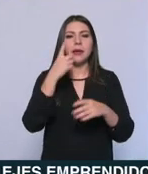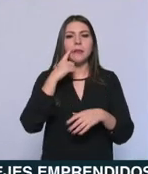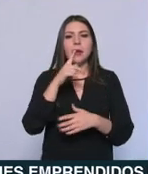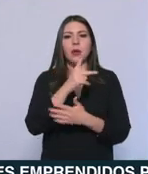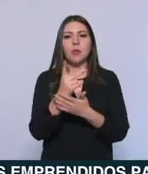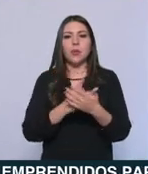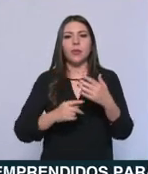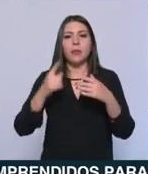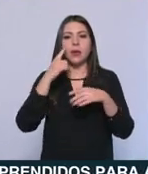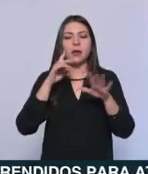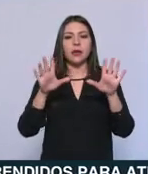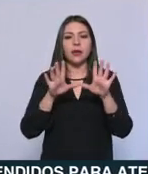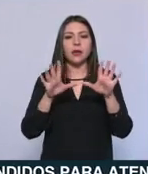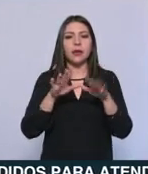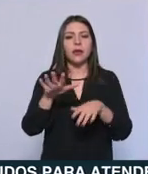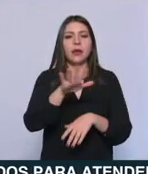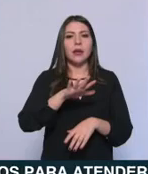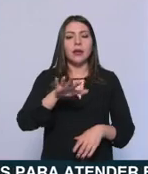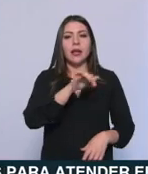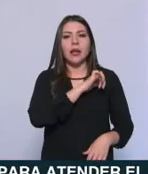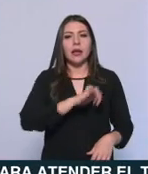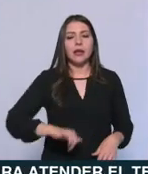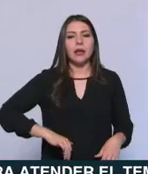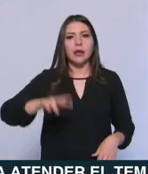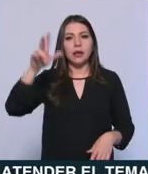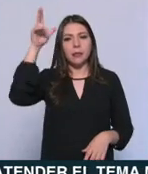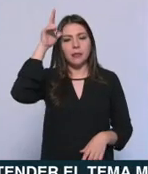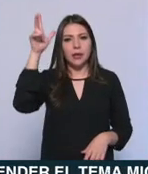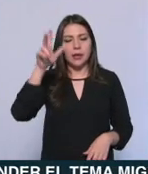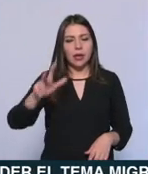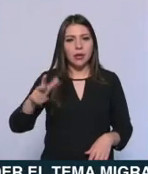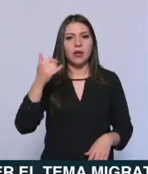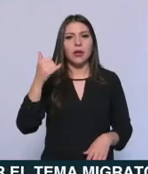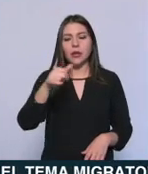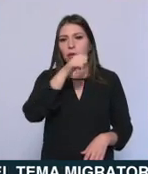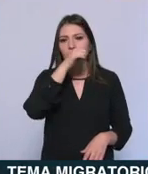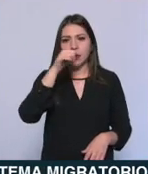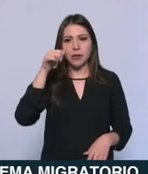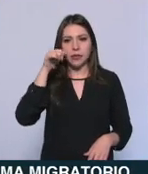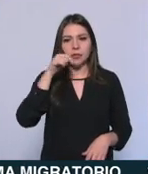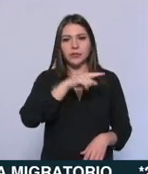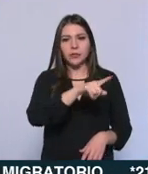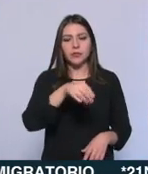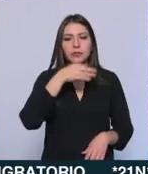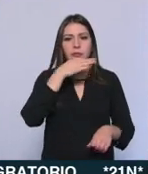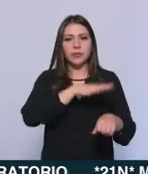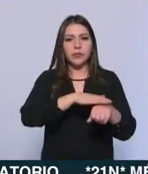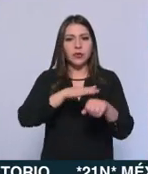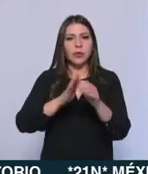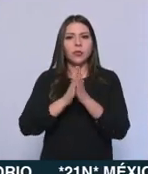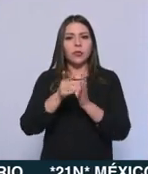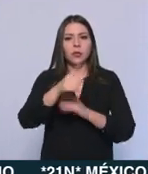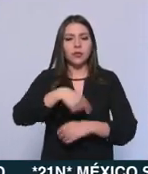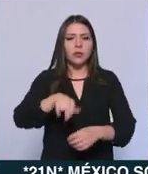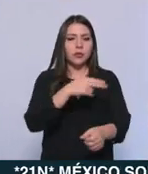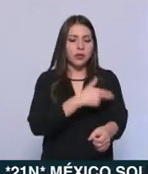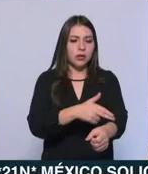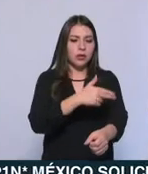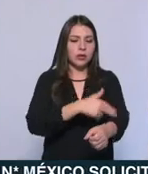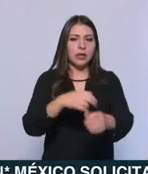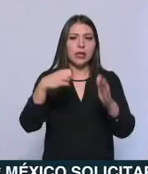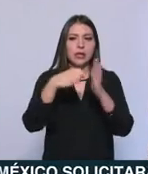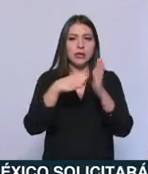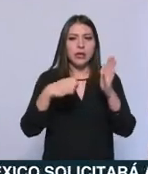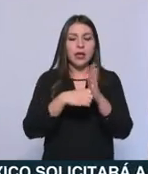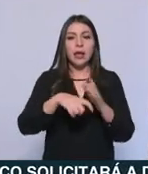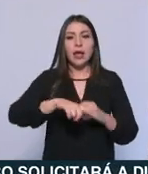en Conjunto en las alcaldías Miguel Hidalgo y Benito Juárez. En la entrega se invitó a los beneficiarios a tramitar su escritura aprovechando las ventajas